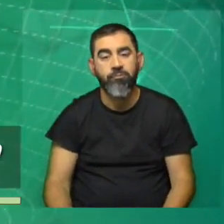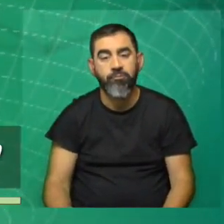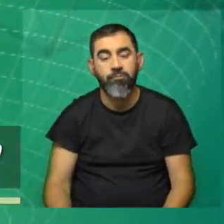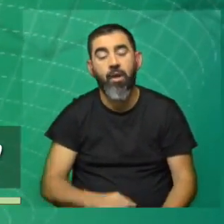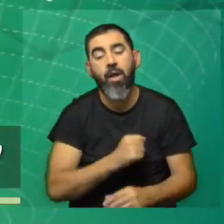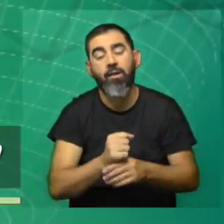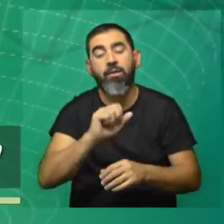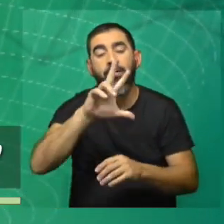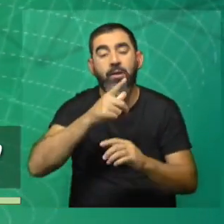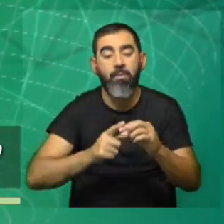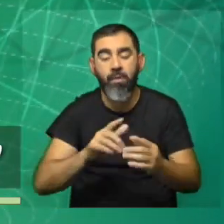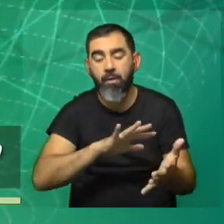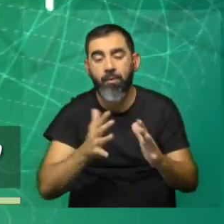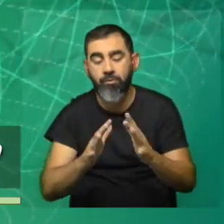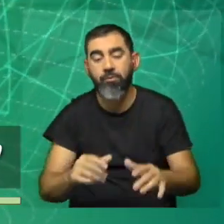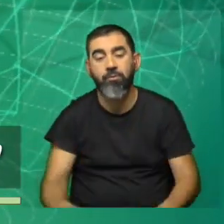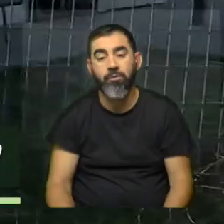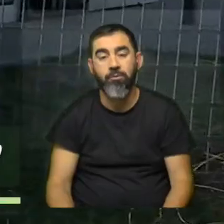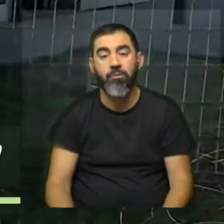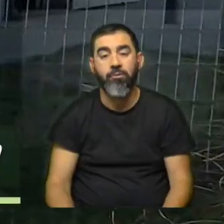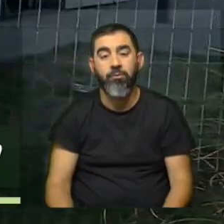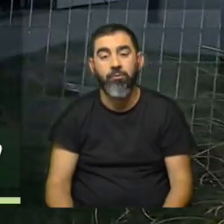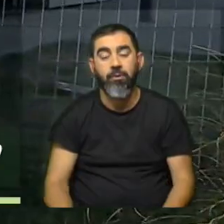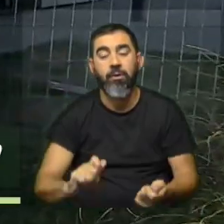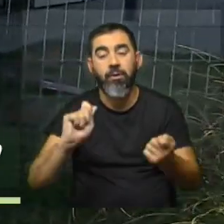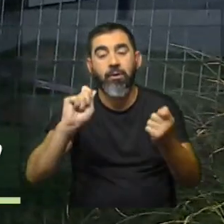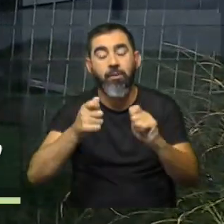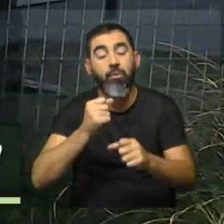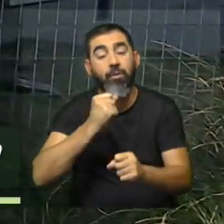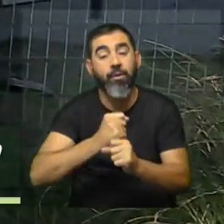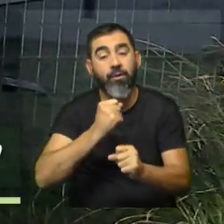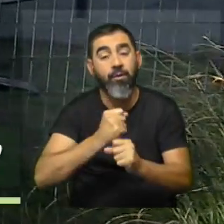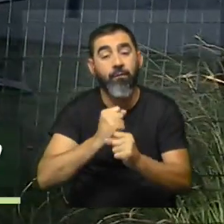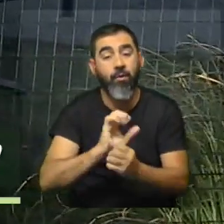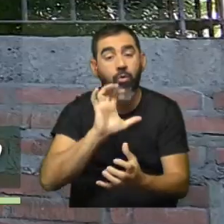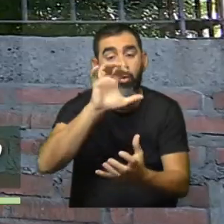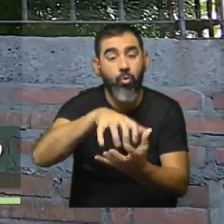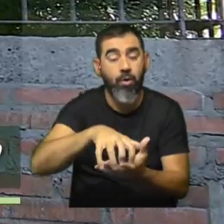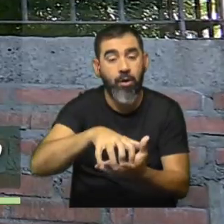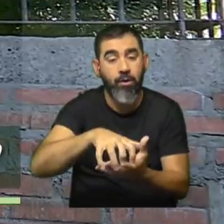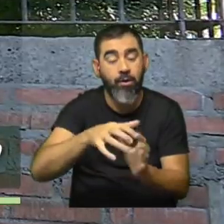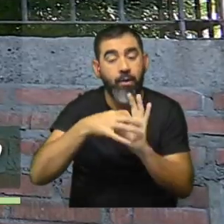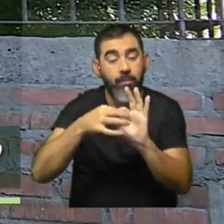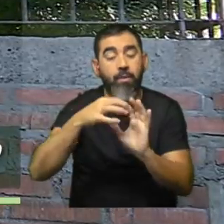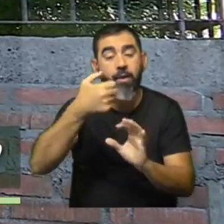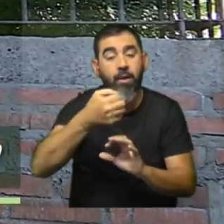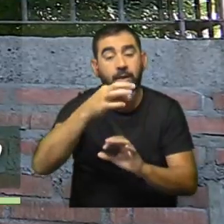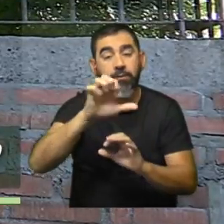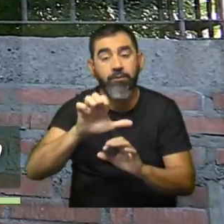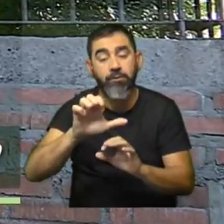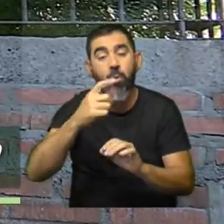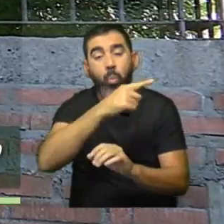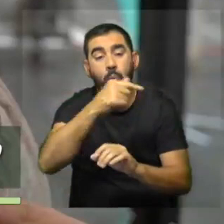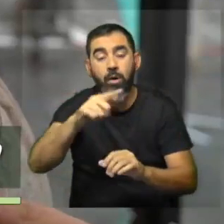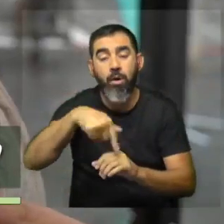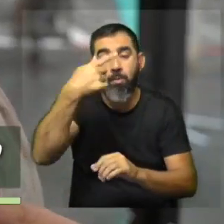disponible hasta las 15:30, por eso le digo ese horario. El cambio de pautas de trabajo para los centros asistenciales dependientes de ACE se dan una